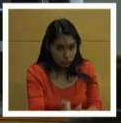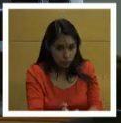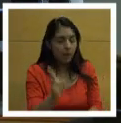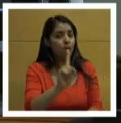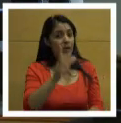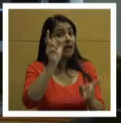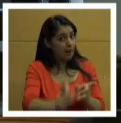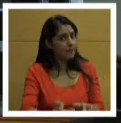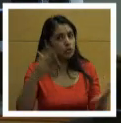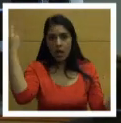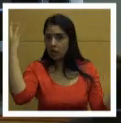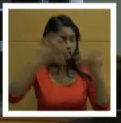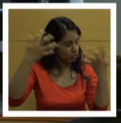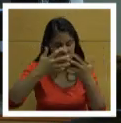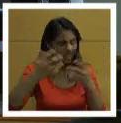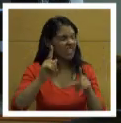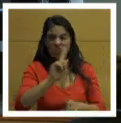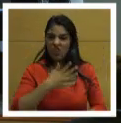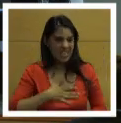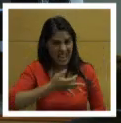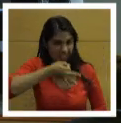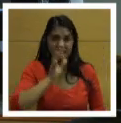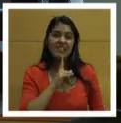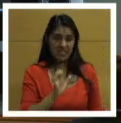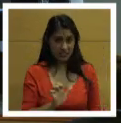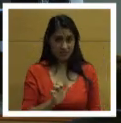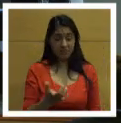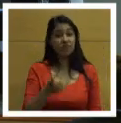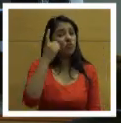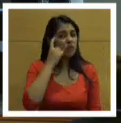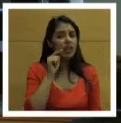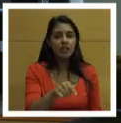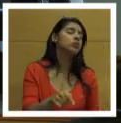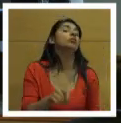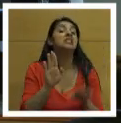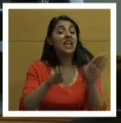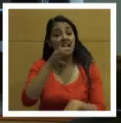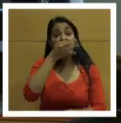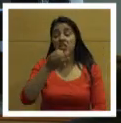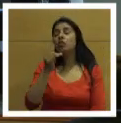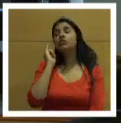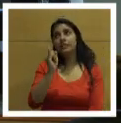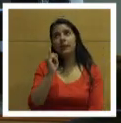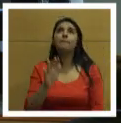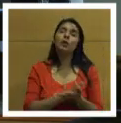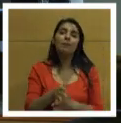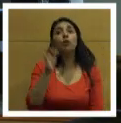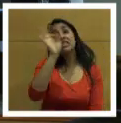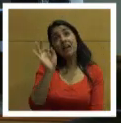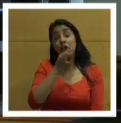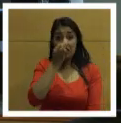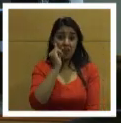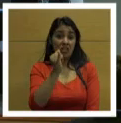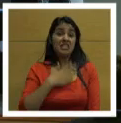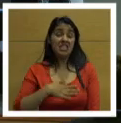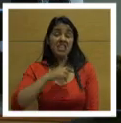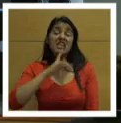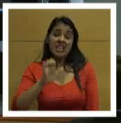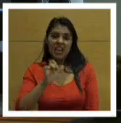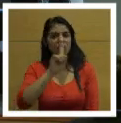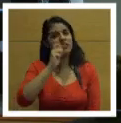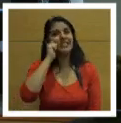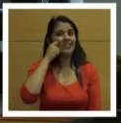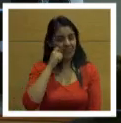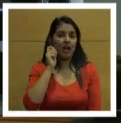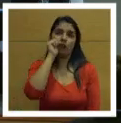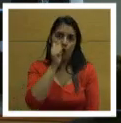no quieren tomar té. Créeme en esto. Si alguien te dijo que sea una taza de té el sábado, eso no quiere decir que quiere tomar té todos los